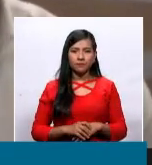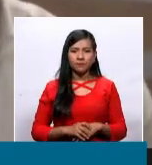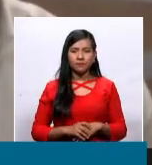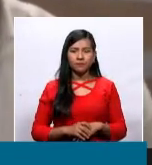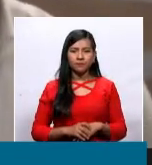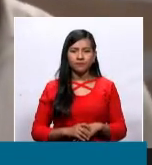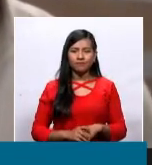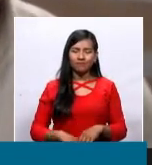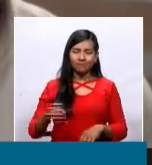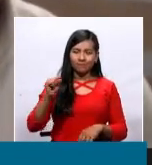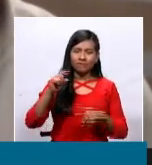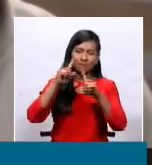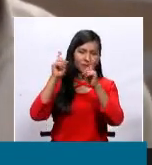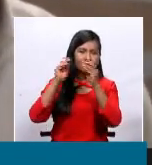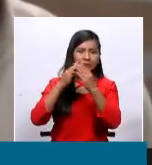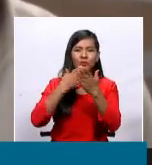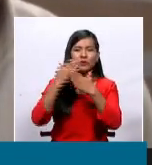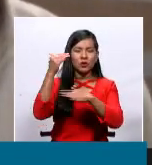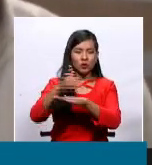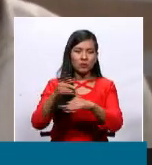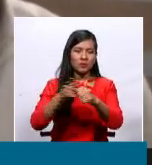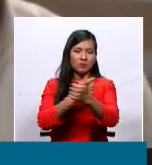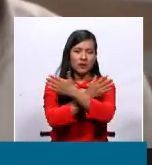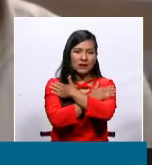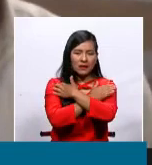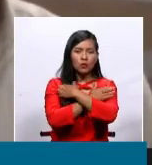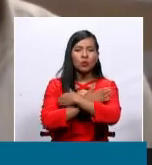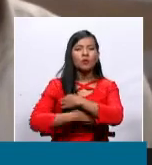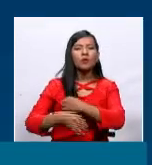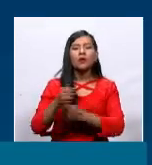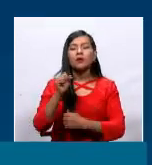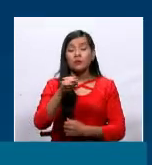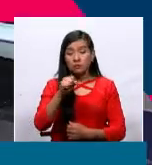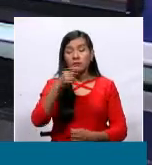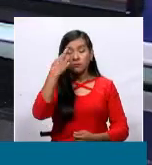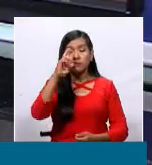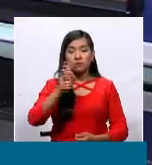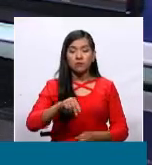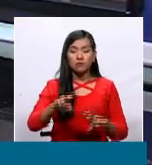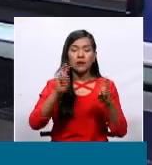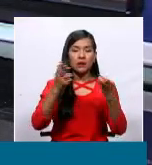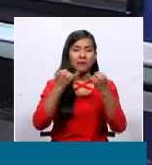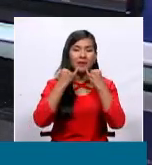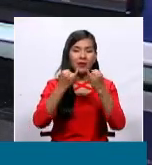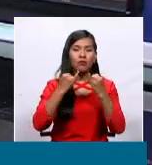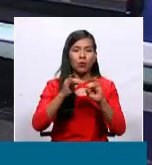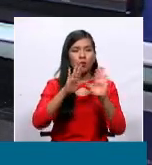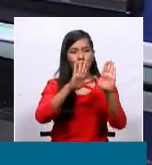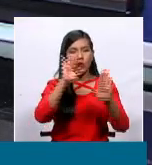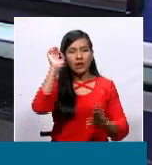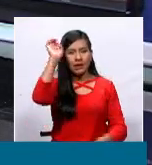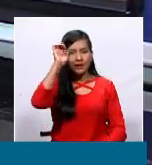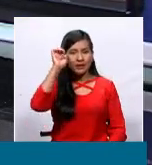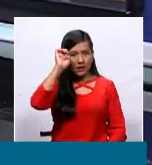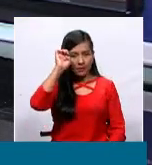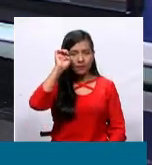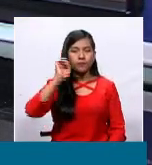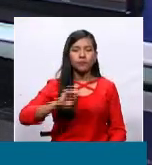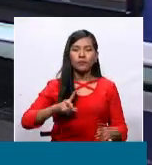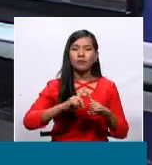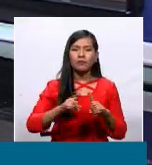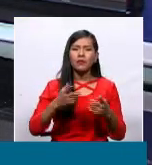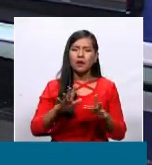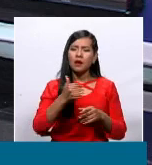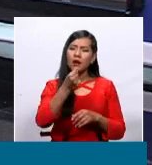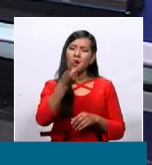Marcelo, buenas noches, un gusto poder saludarlo. Efectivamente, se trata de un informe de Estado. Sin embargo, entre las